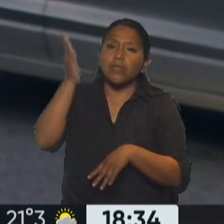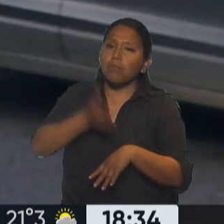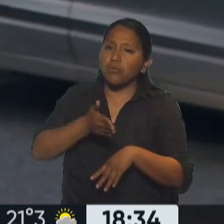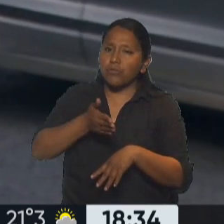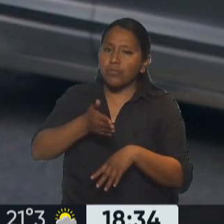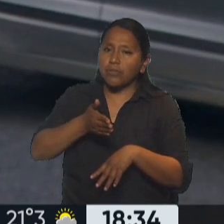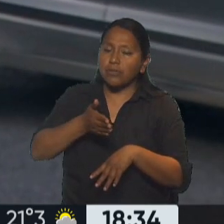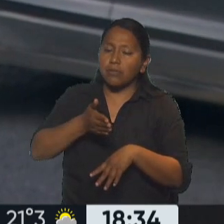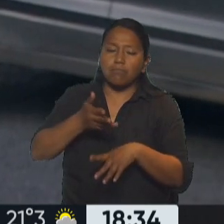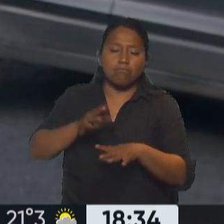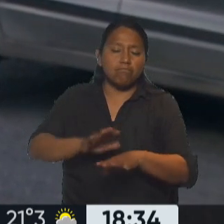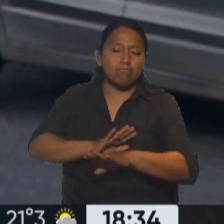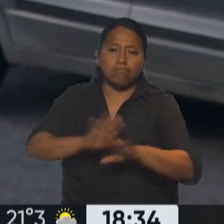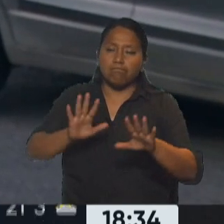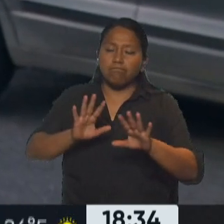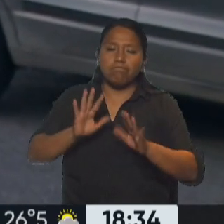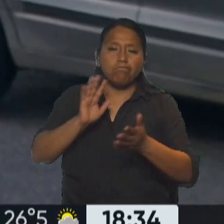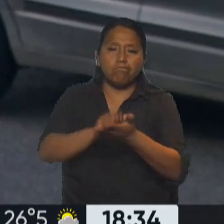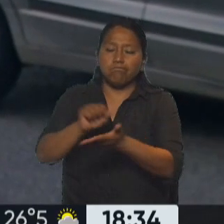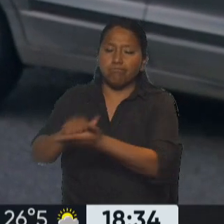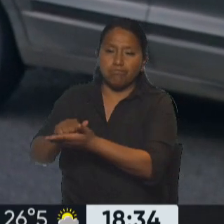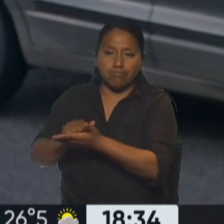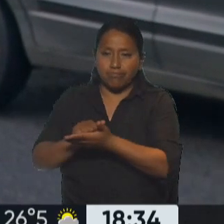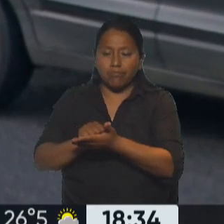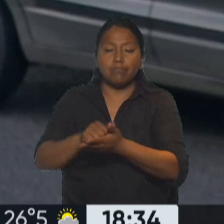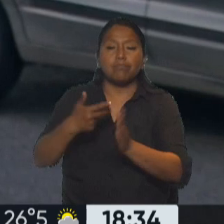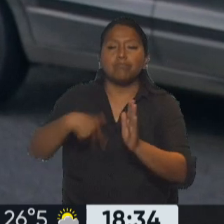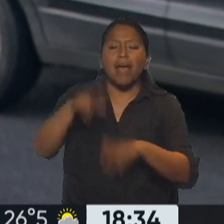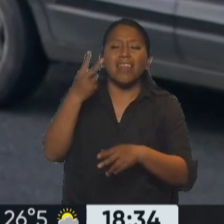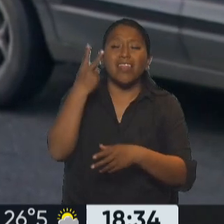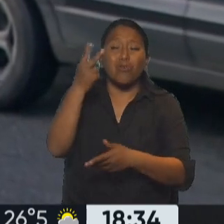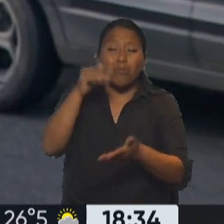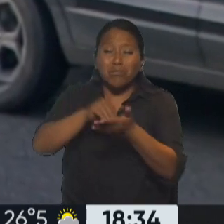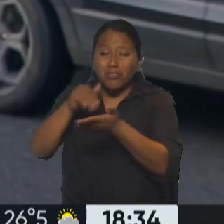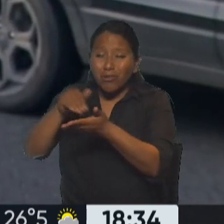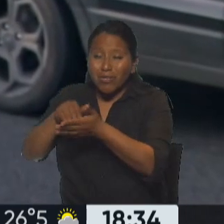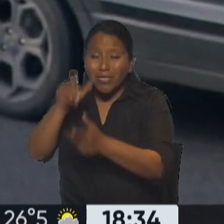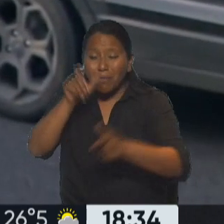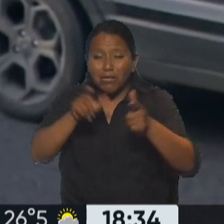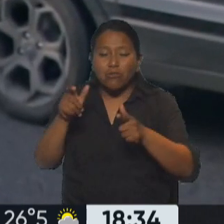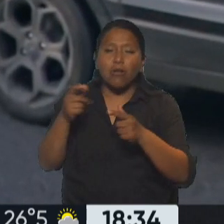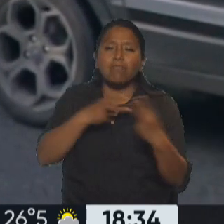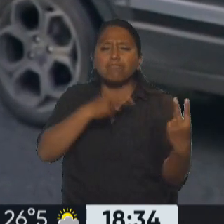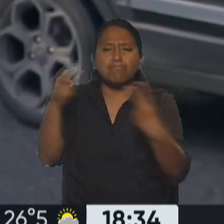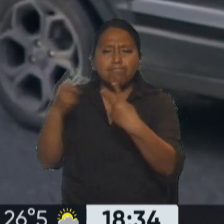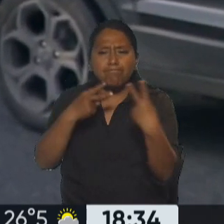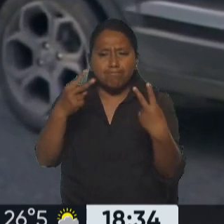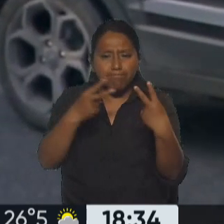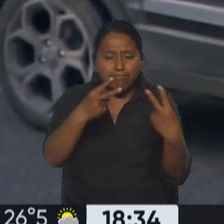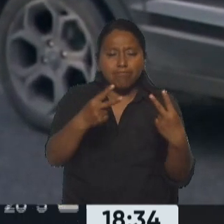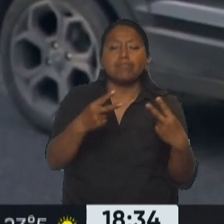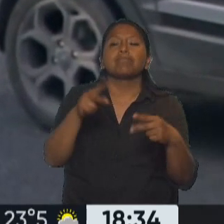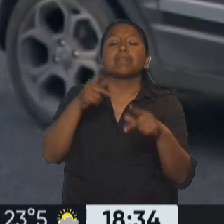90% totalmente reservado. Como decíamos, más de 2 millones de personas se van a movilizar y sobre todo